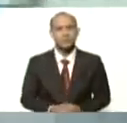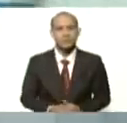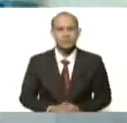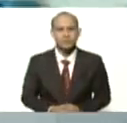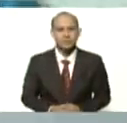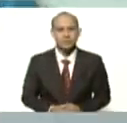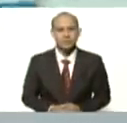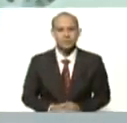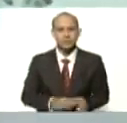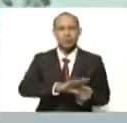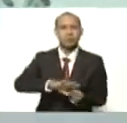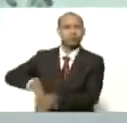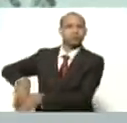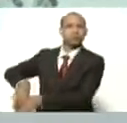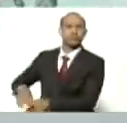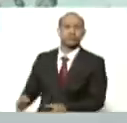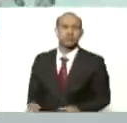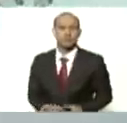excluidos